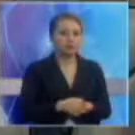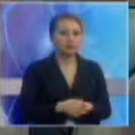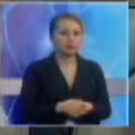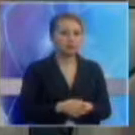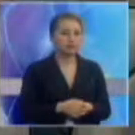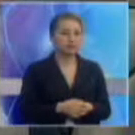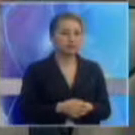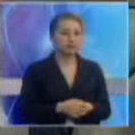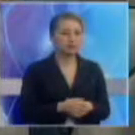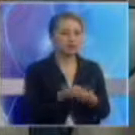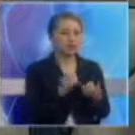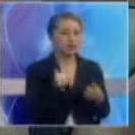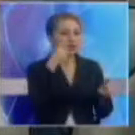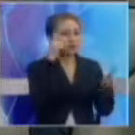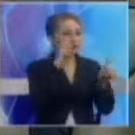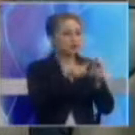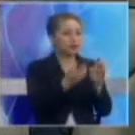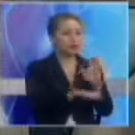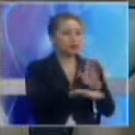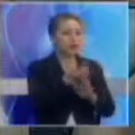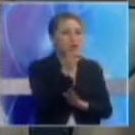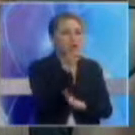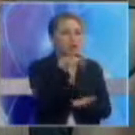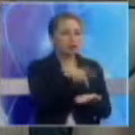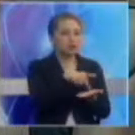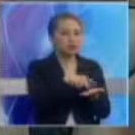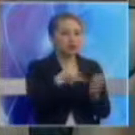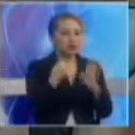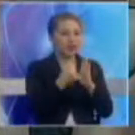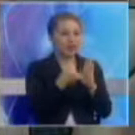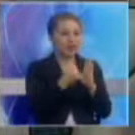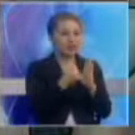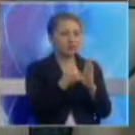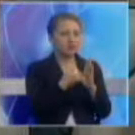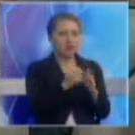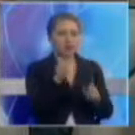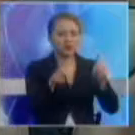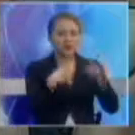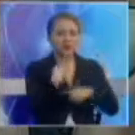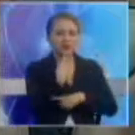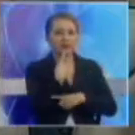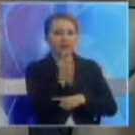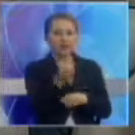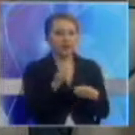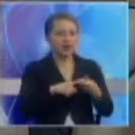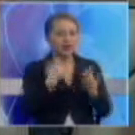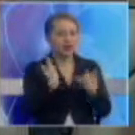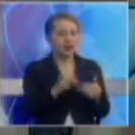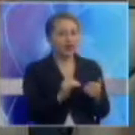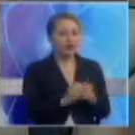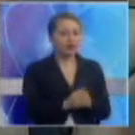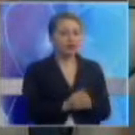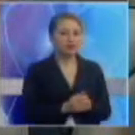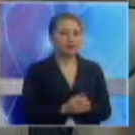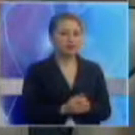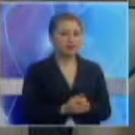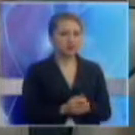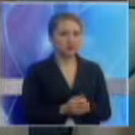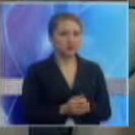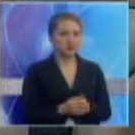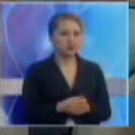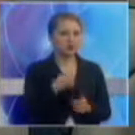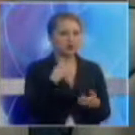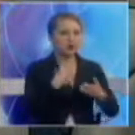el incremento de 2 puntos en el IVA, hay quienes dicen que desde este momento ya está generando, por ejemplo, está